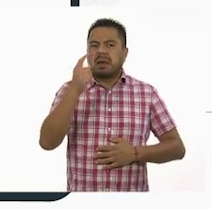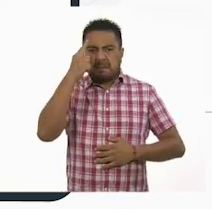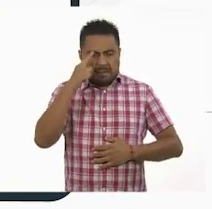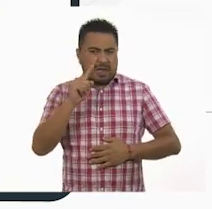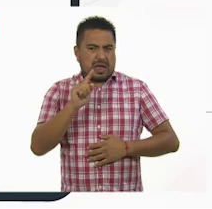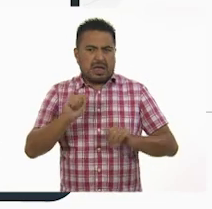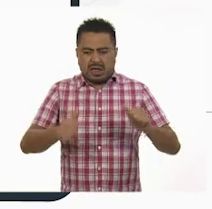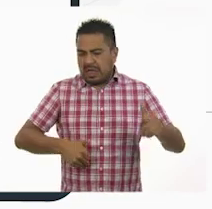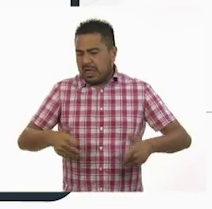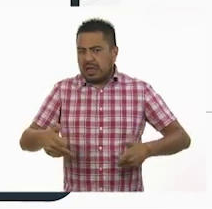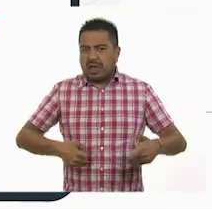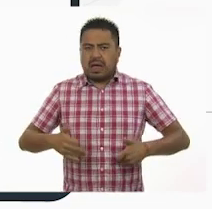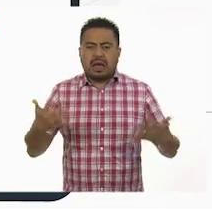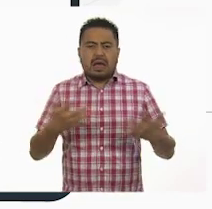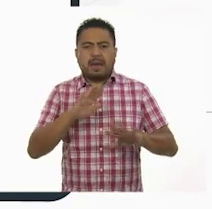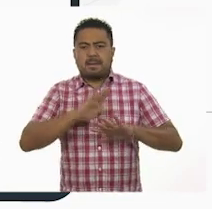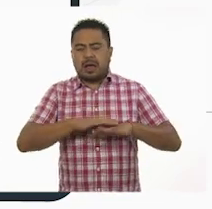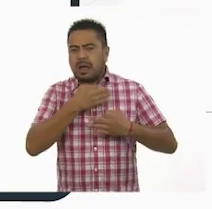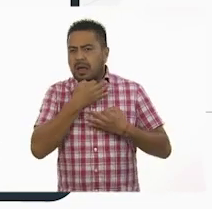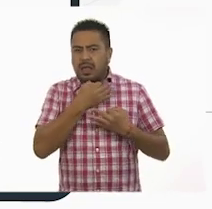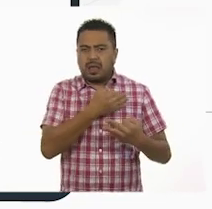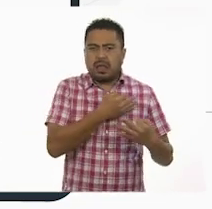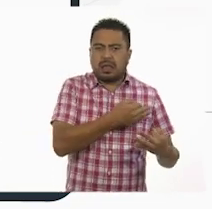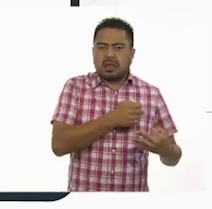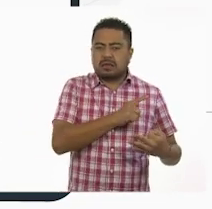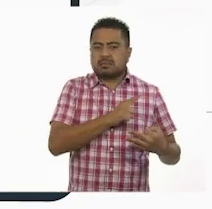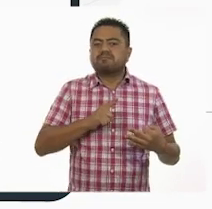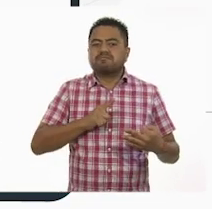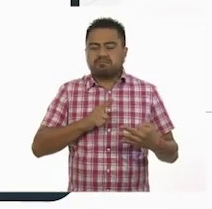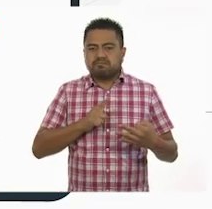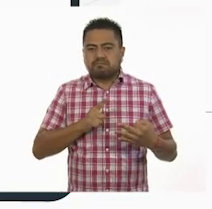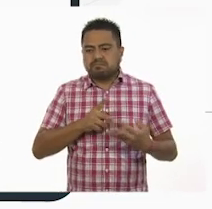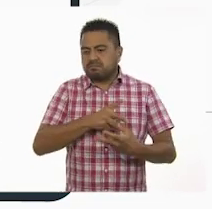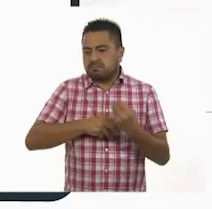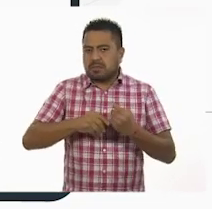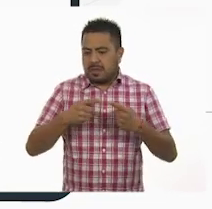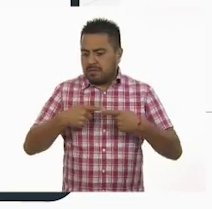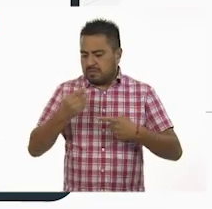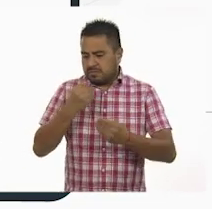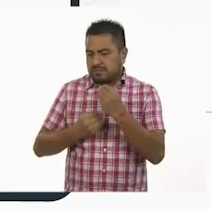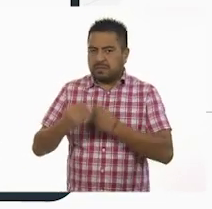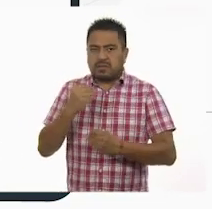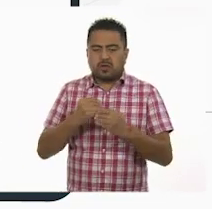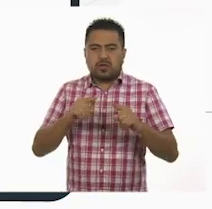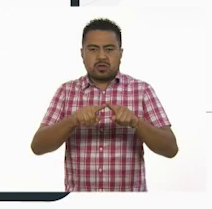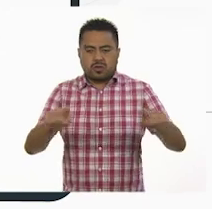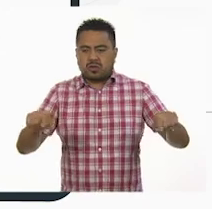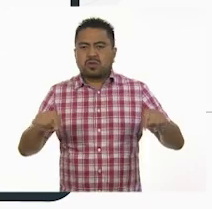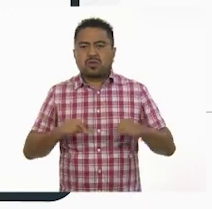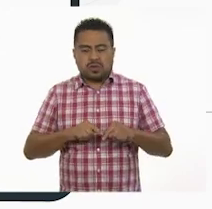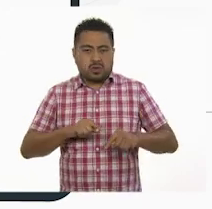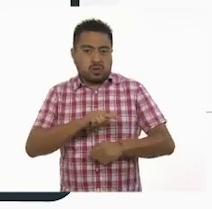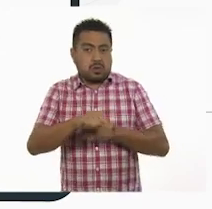que una obra de teatro sea atractiva, debe haber gran inversión de vestuario y escenografía.